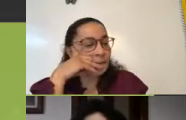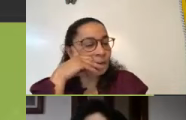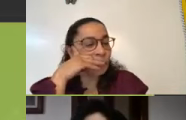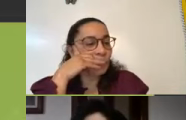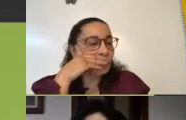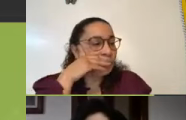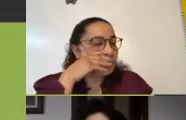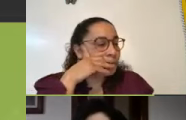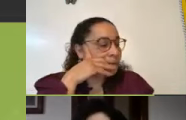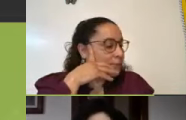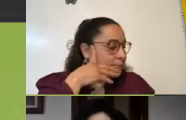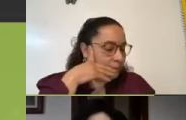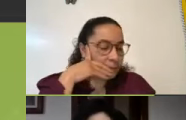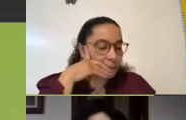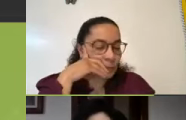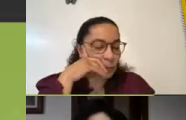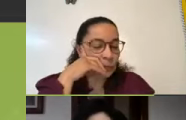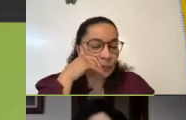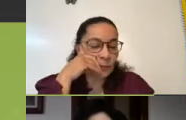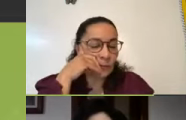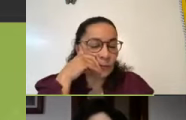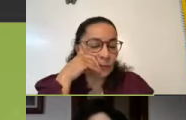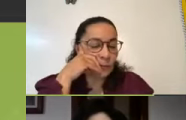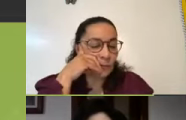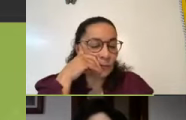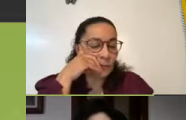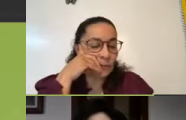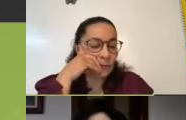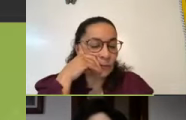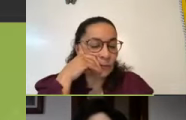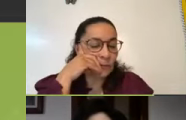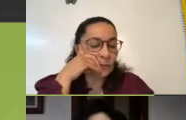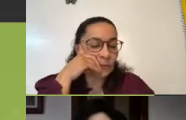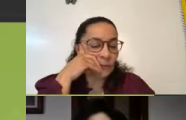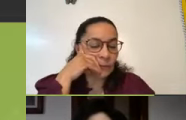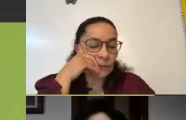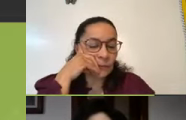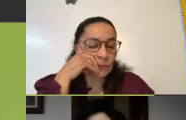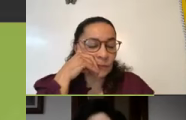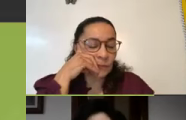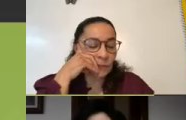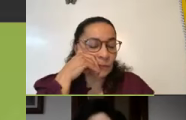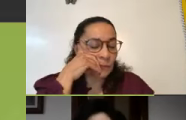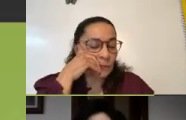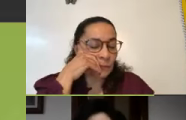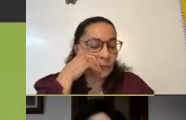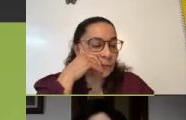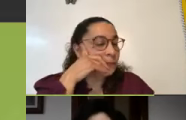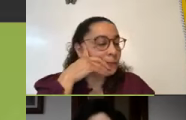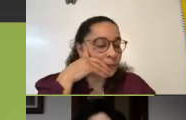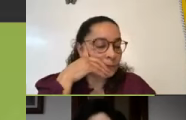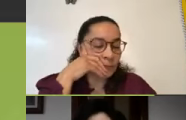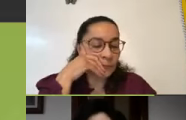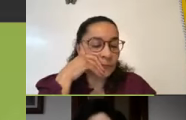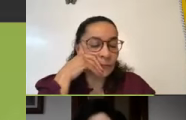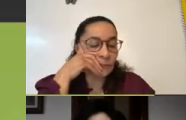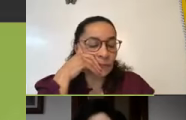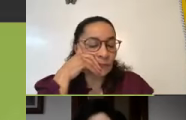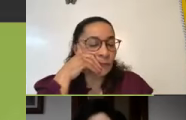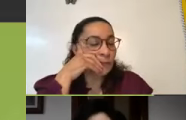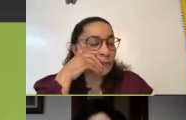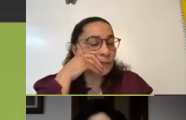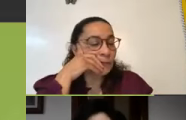Se propone también la modificación del artículo 58 para que los contribuyentes dictaminen el cumplimiento de